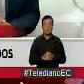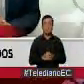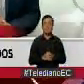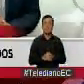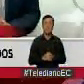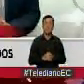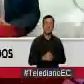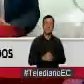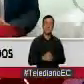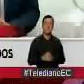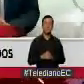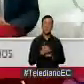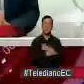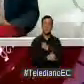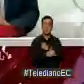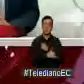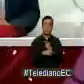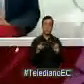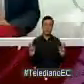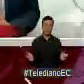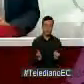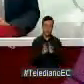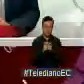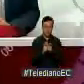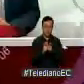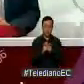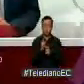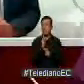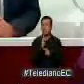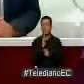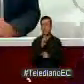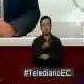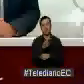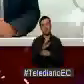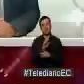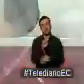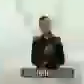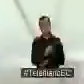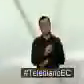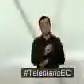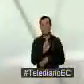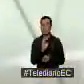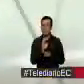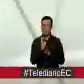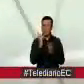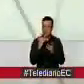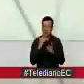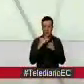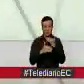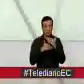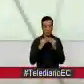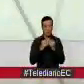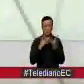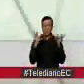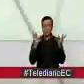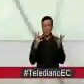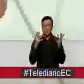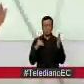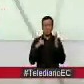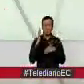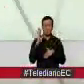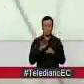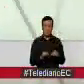Sí, somos un país relativamente pequeño en importancia para Estados Unidos. Sin embargo, Ecuador ha tenido una relativa